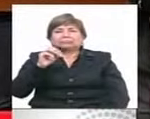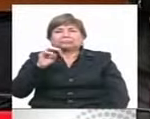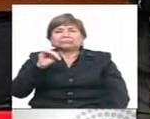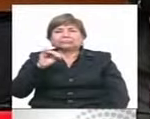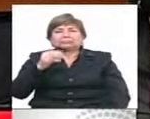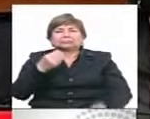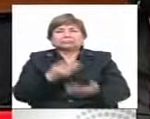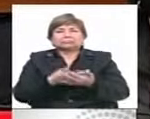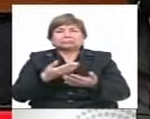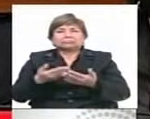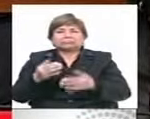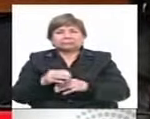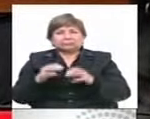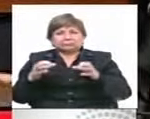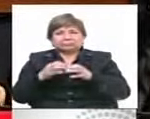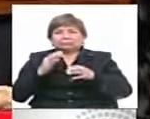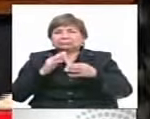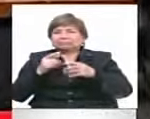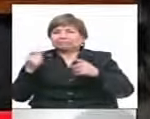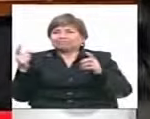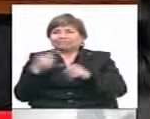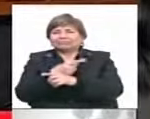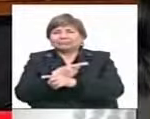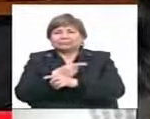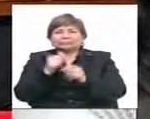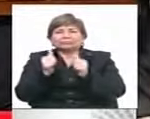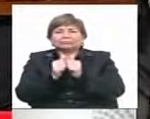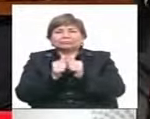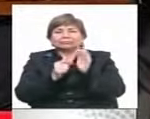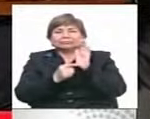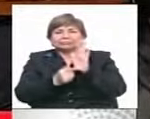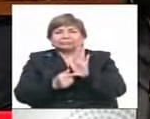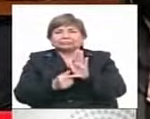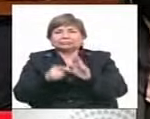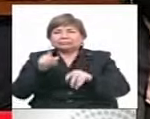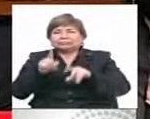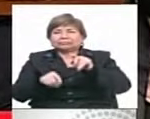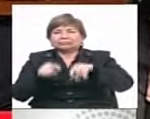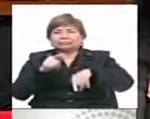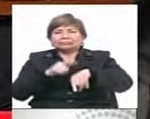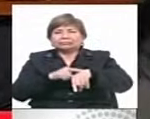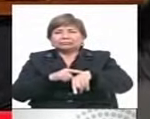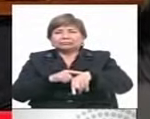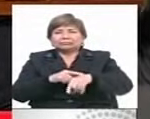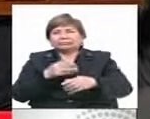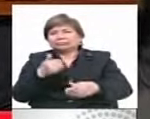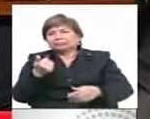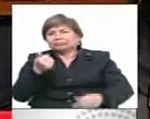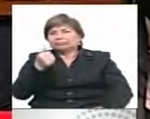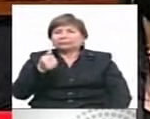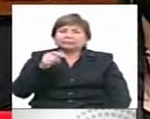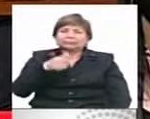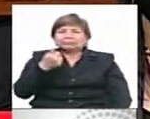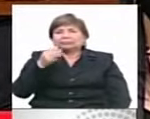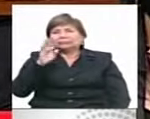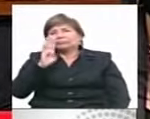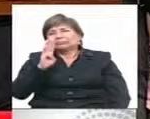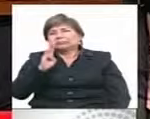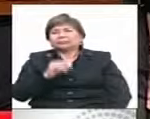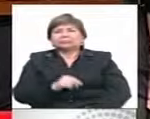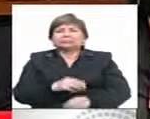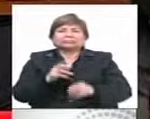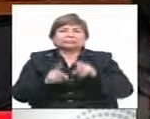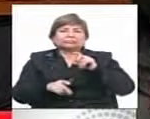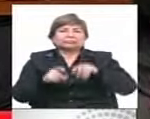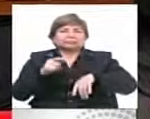con esas contradicciones, con ese señalamiento en algún momento A, en otro B, o